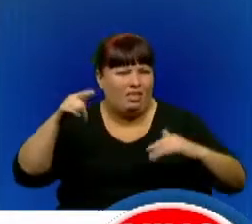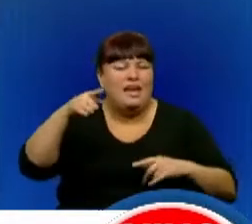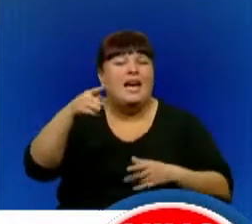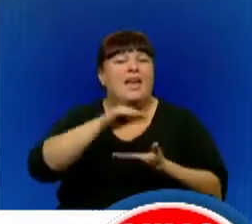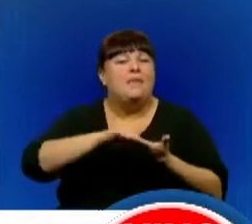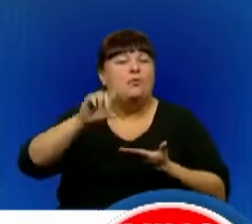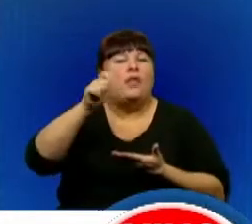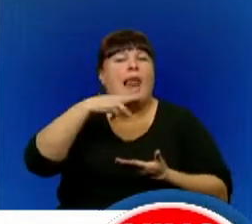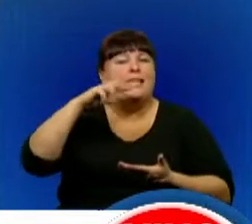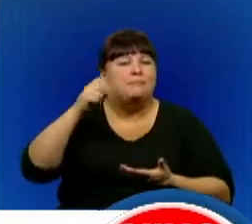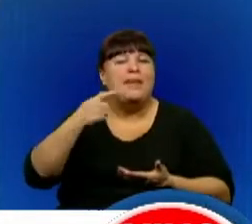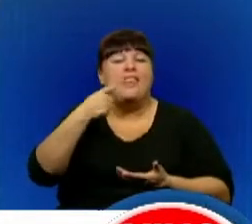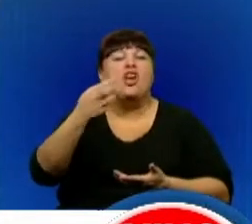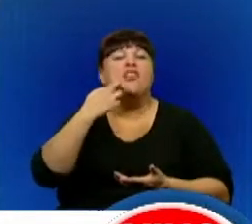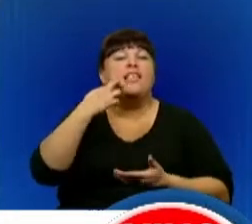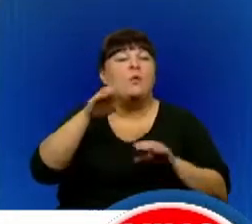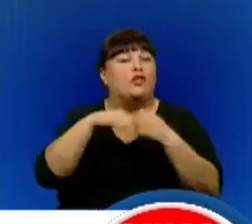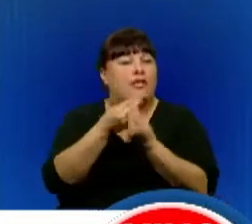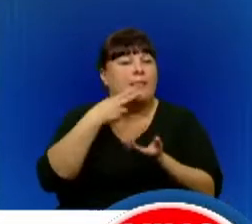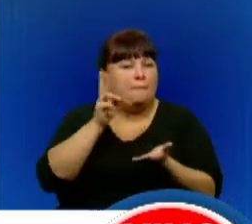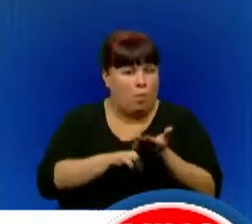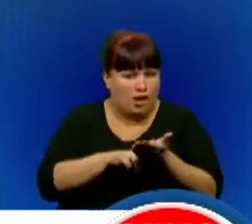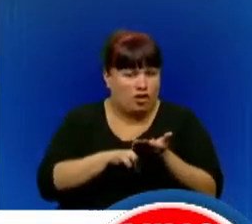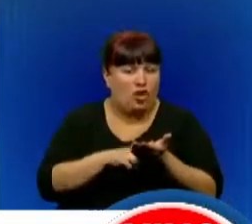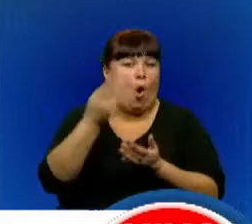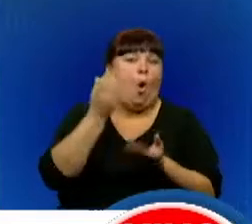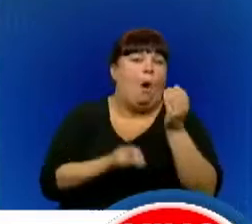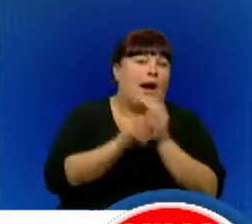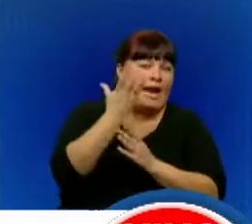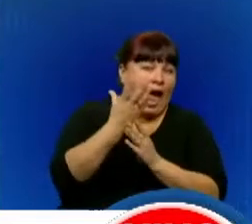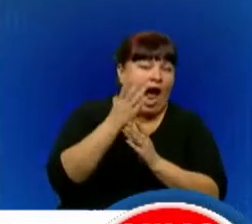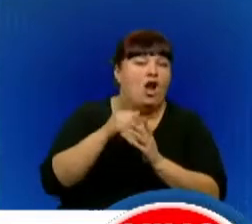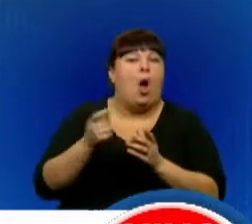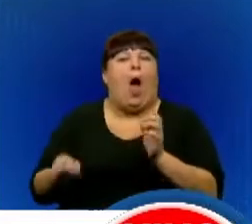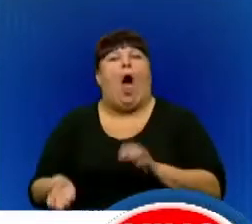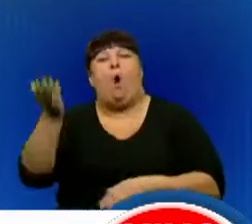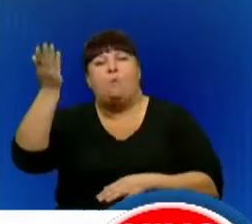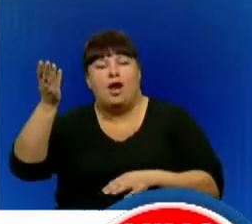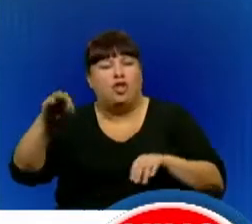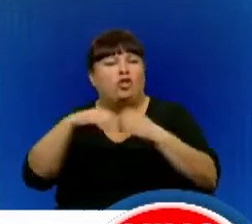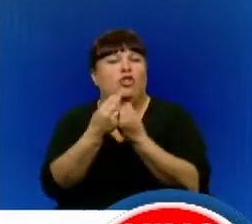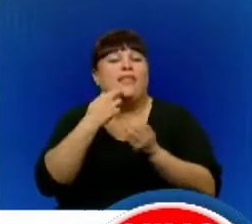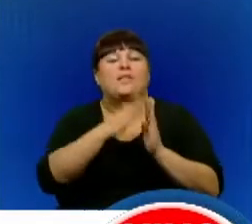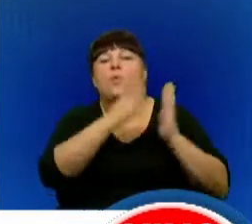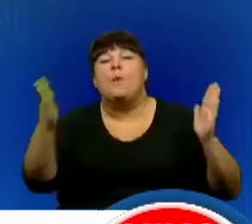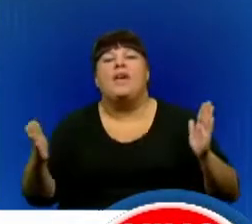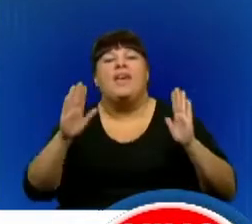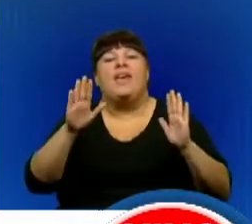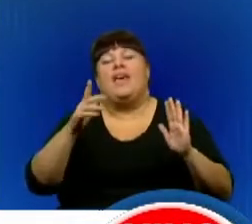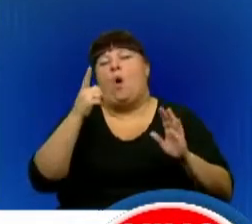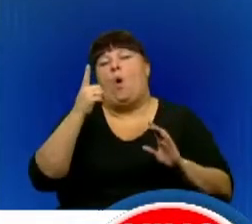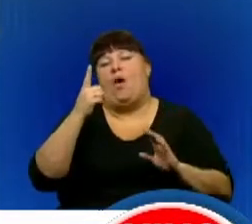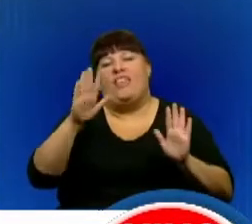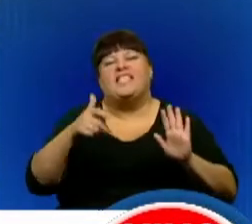diputado Laspina que 19 impuestos entre los que se crearon y entre los que se aumentaron en estos 16 meses